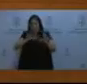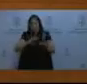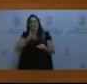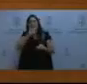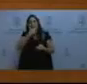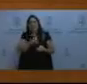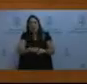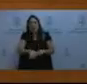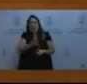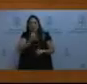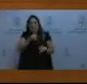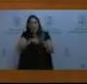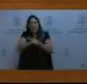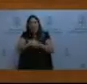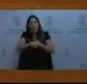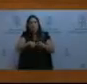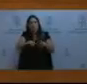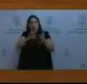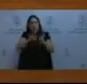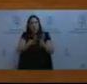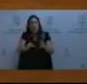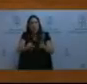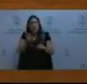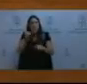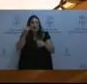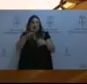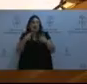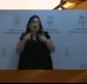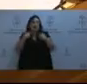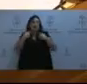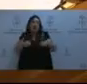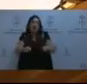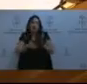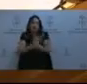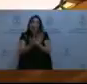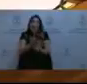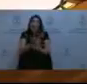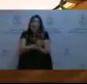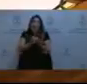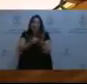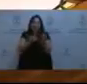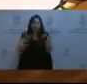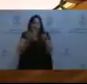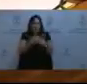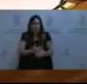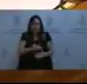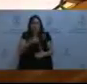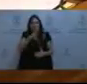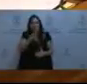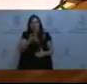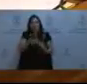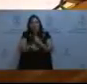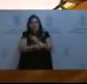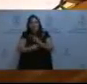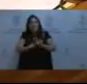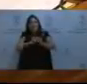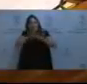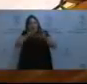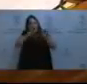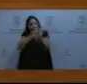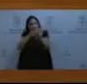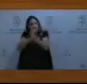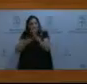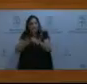que las malas gestiones y los fracasos de las iniciativas parten siempre de la ausencia de una planificación, de la inexistencia de estrategias definidas sobre el